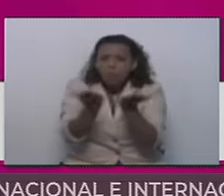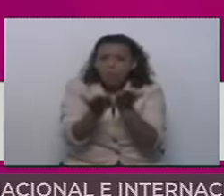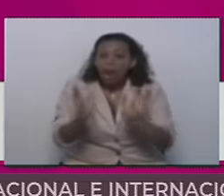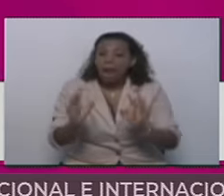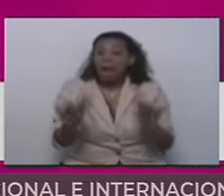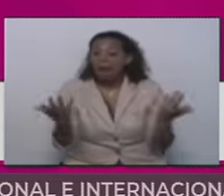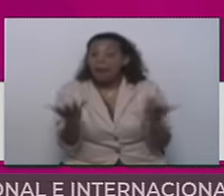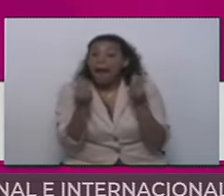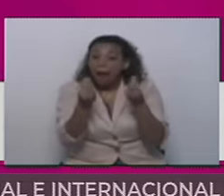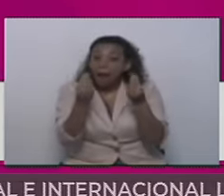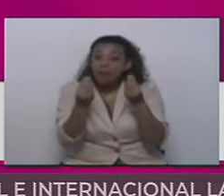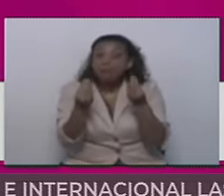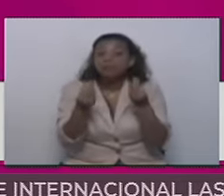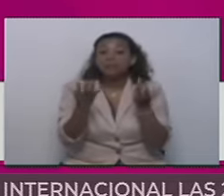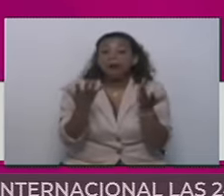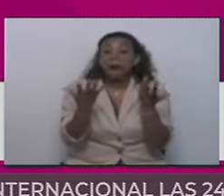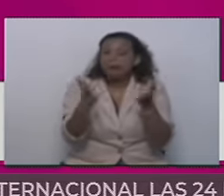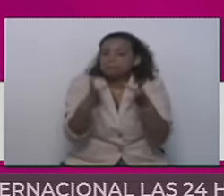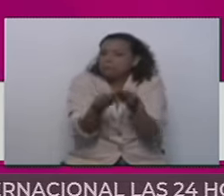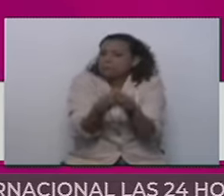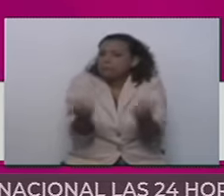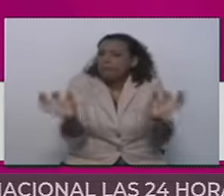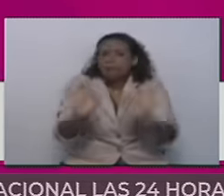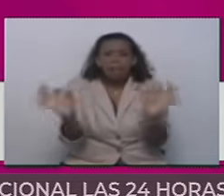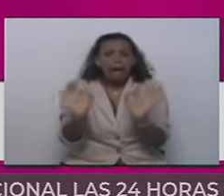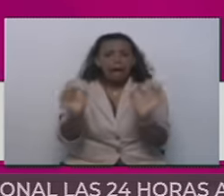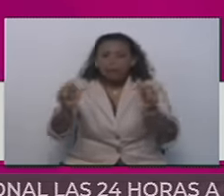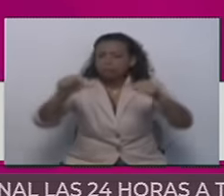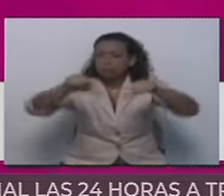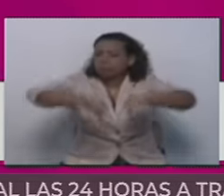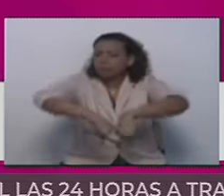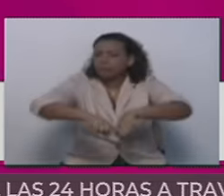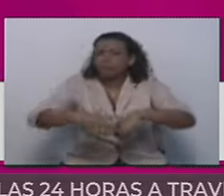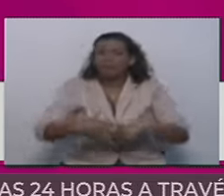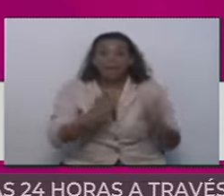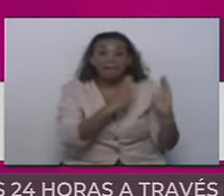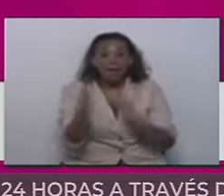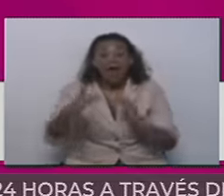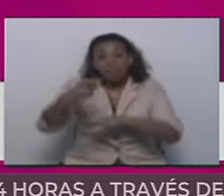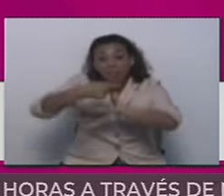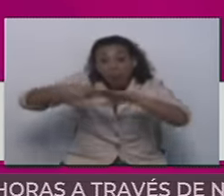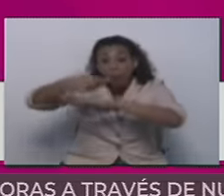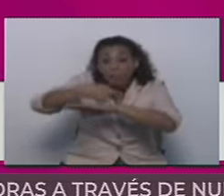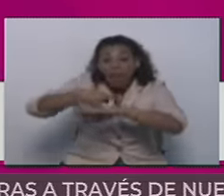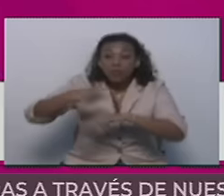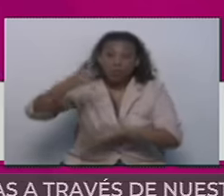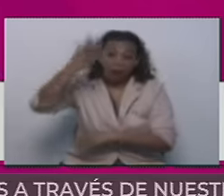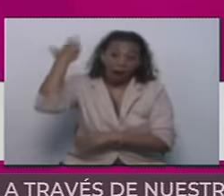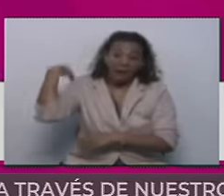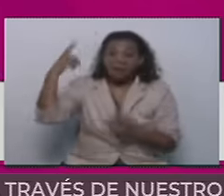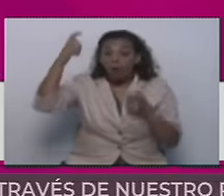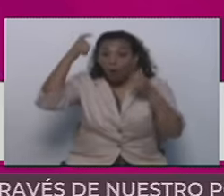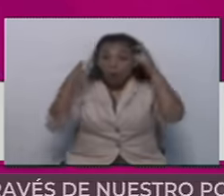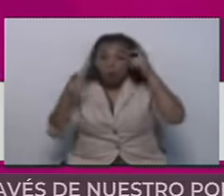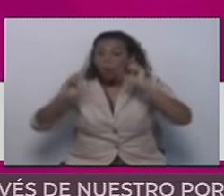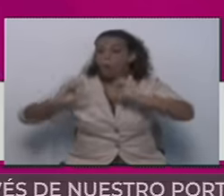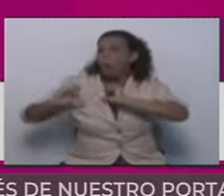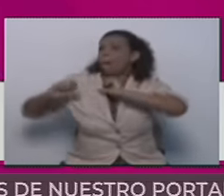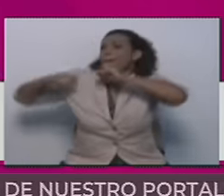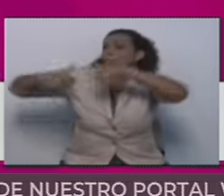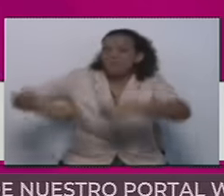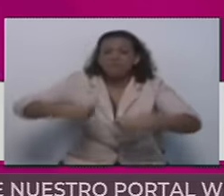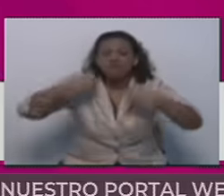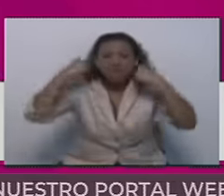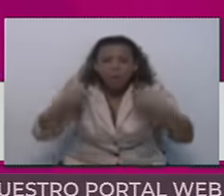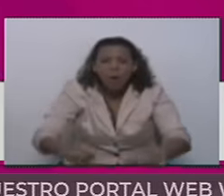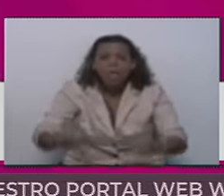calidad educativa se había ido a la nada. Y el programa de gobierno del comandante Chávez arrancó con fuerza en el